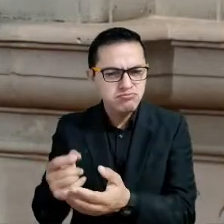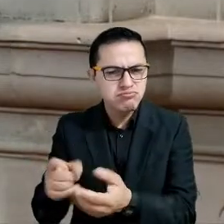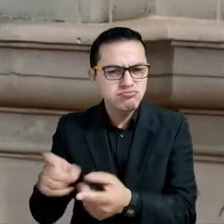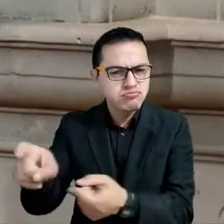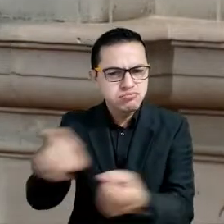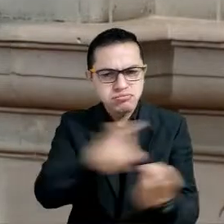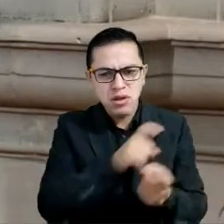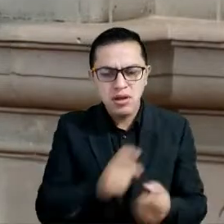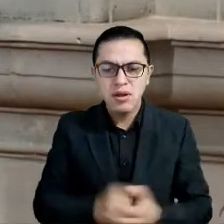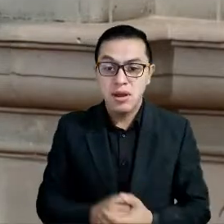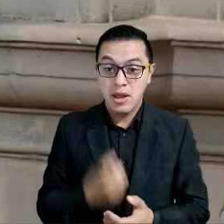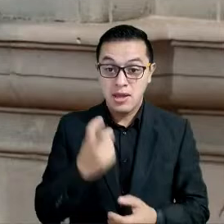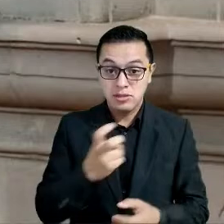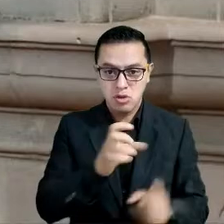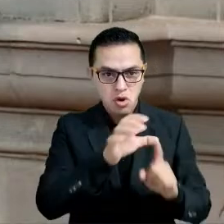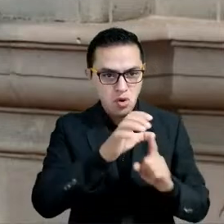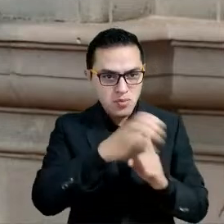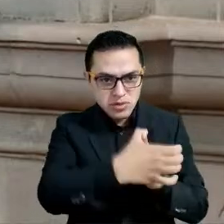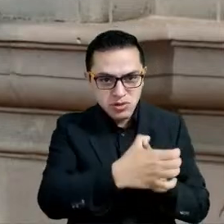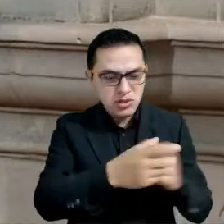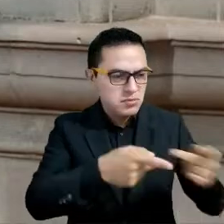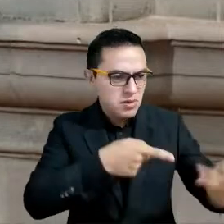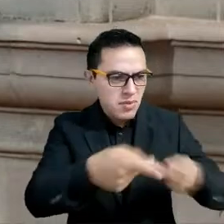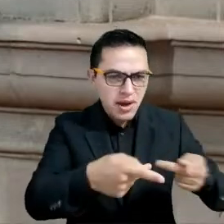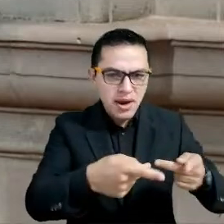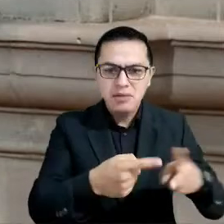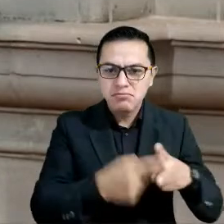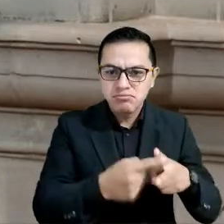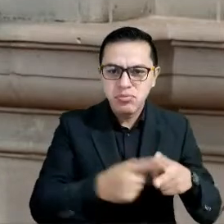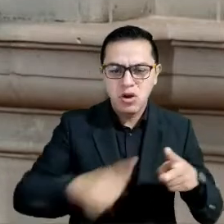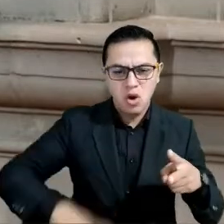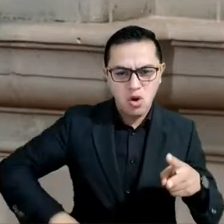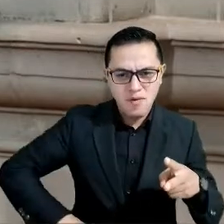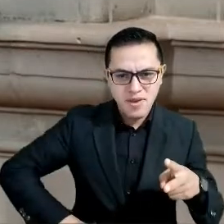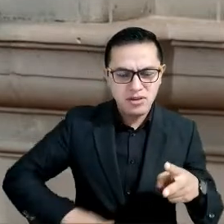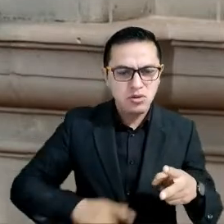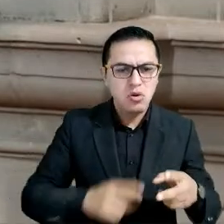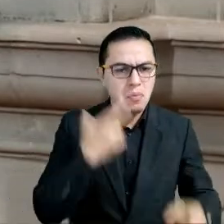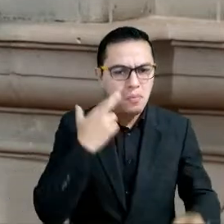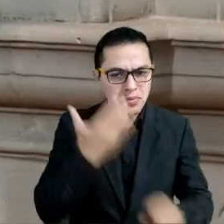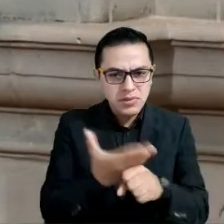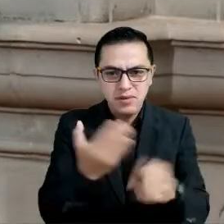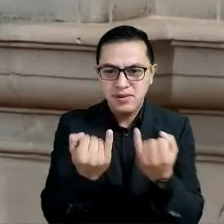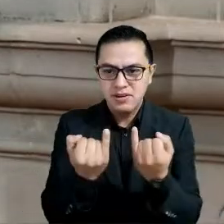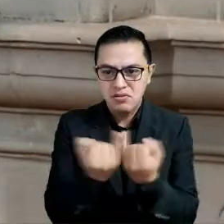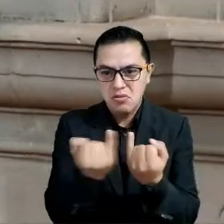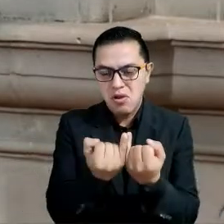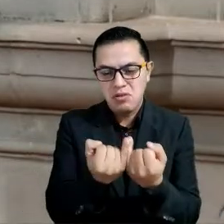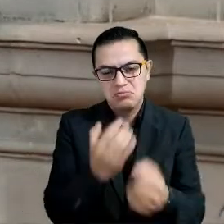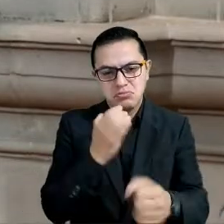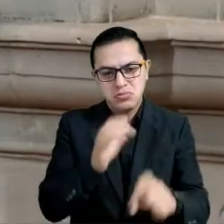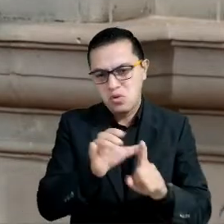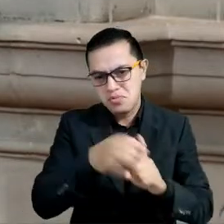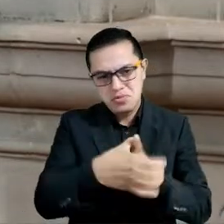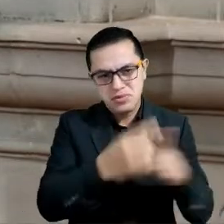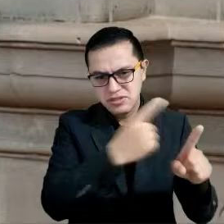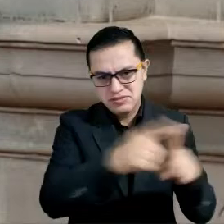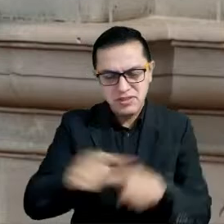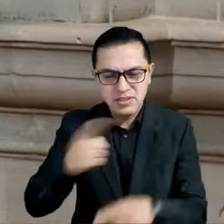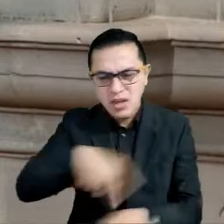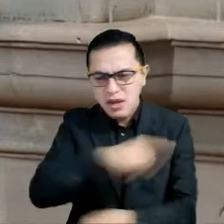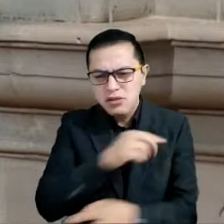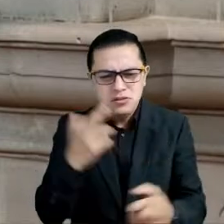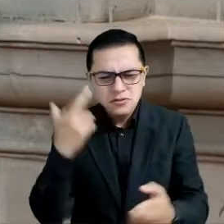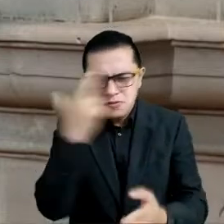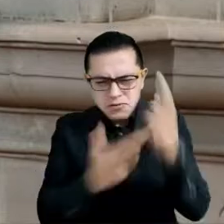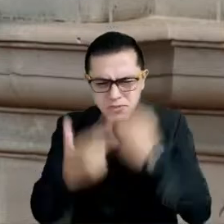de Planeación, Gasto Público y de Finanzas Públicas para su estudio y dictamen. 3. En fecha